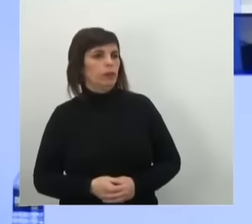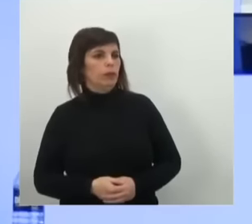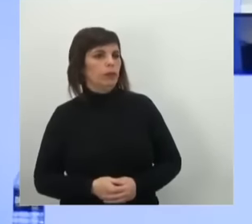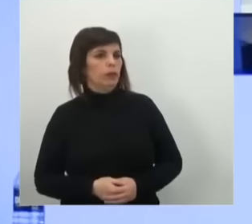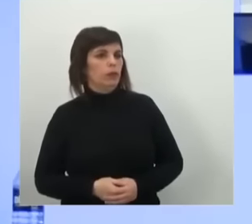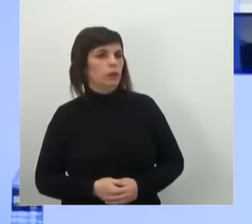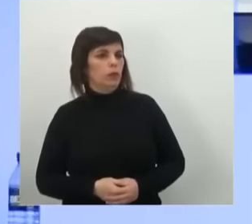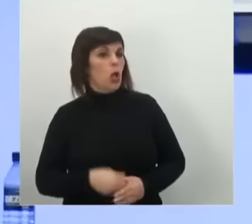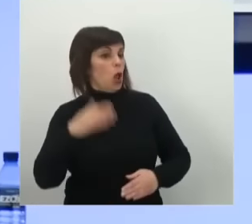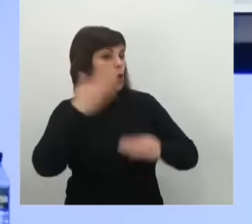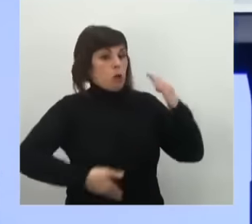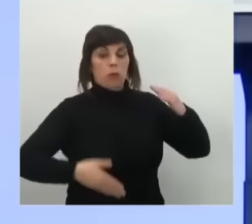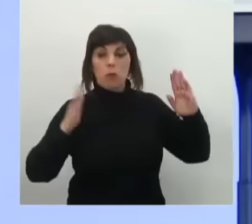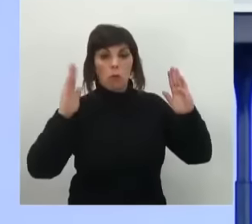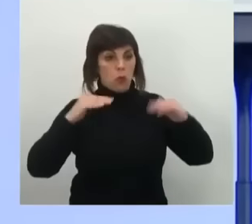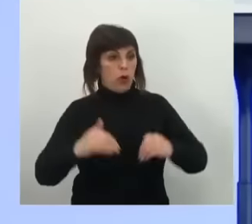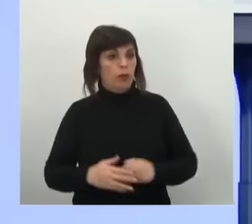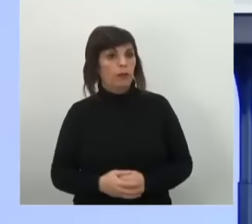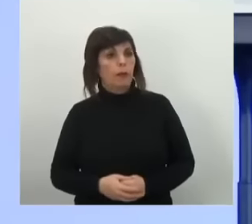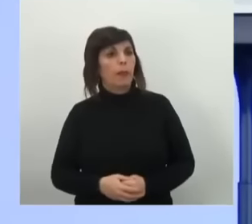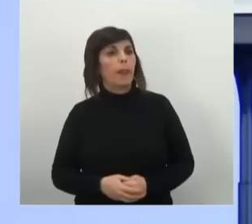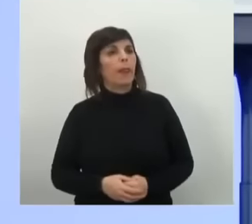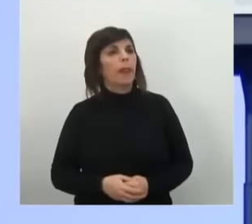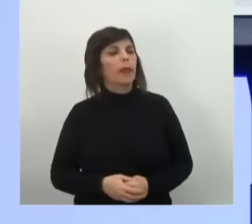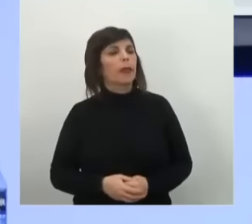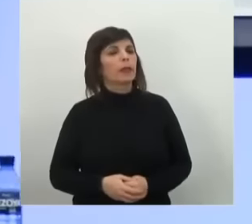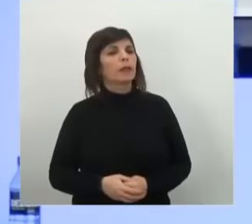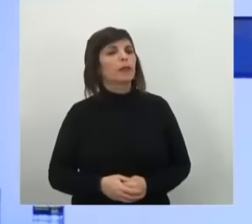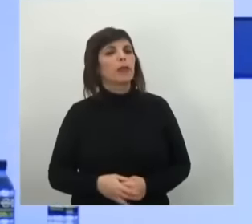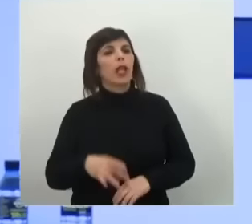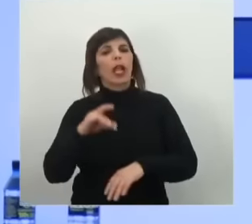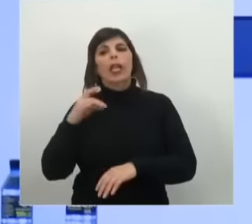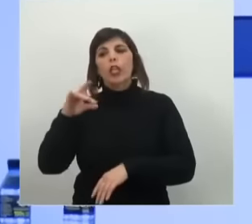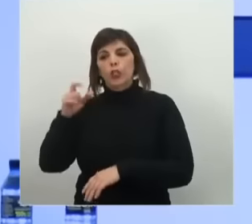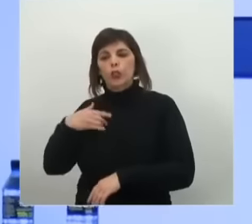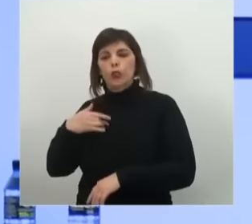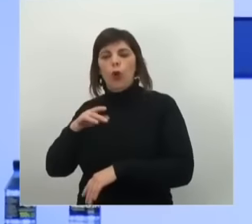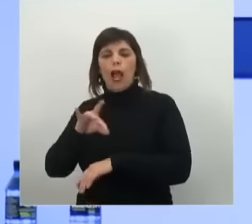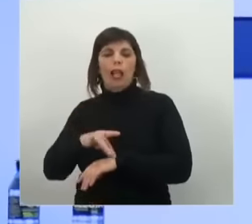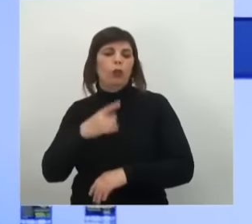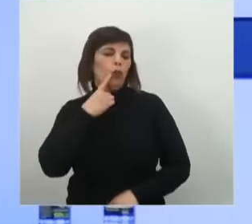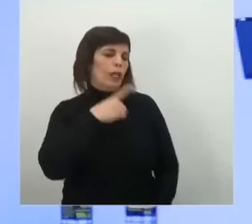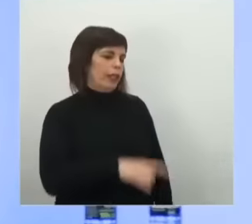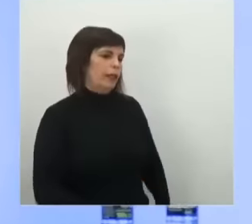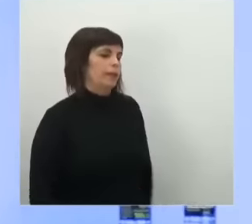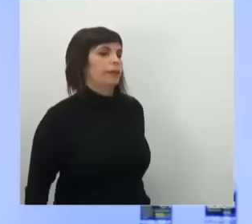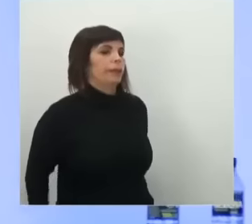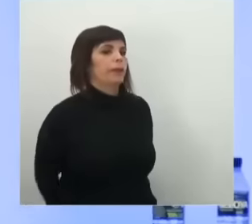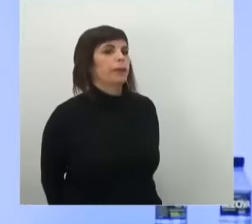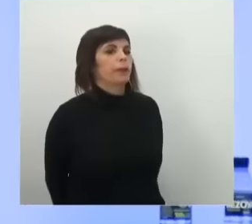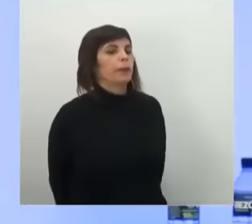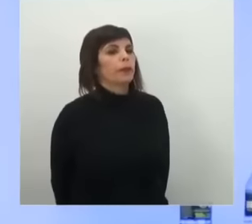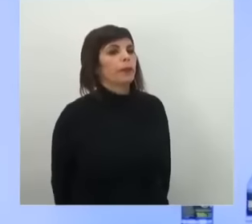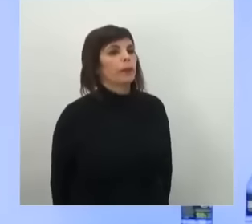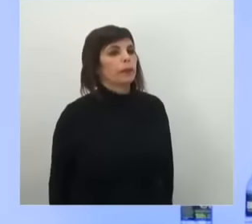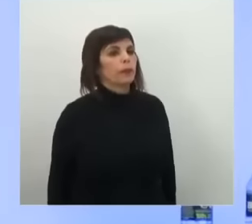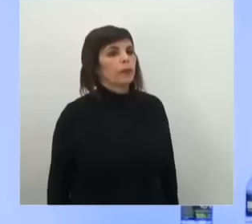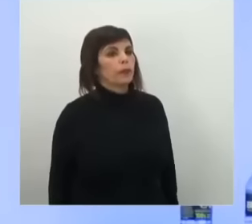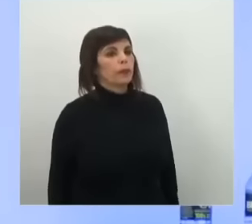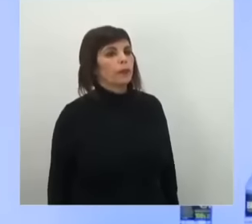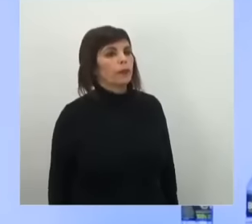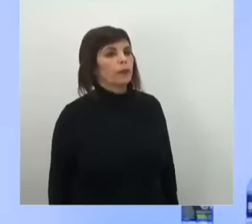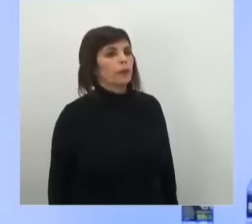ilimitado Y entonces le dije al doctor sabe qué doctor yo estoy tal